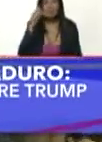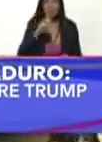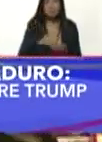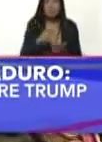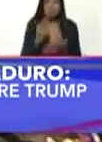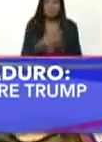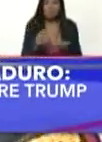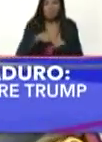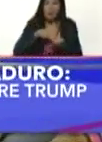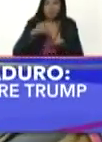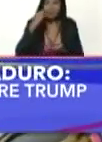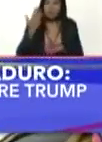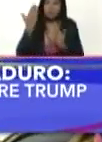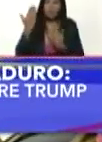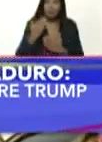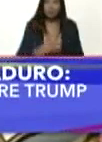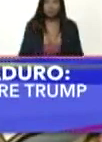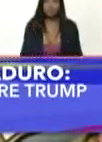te vean.